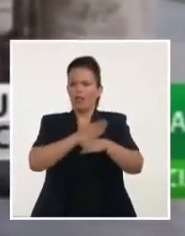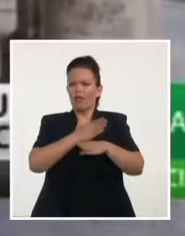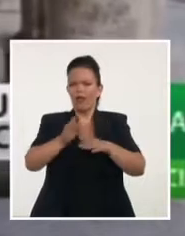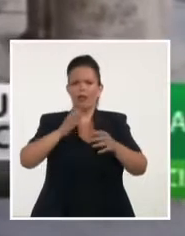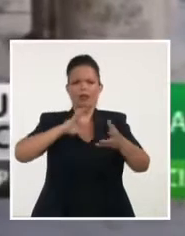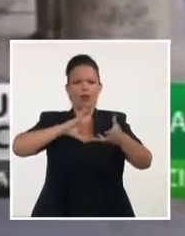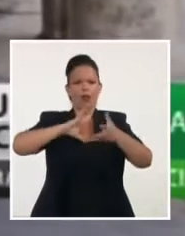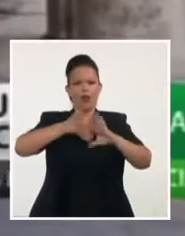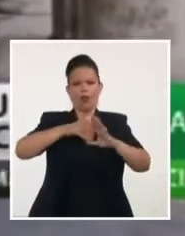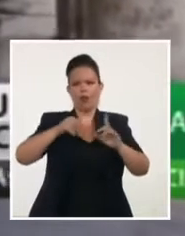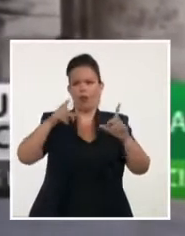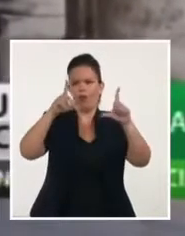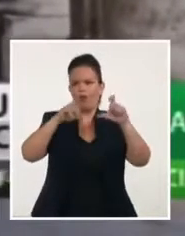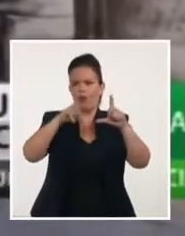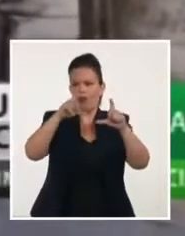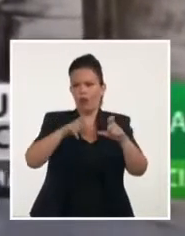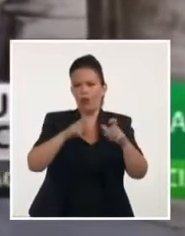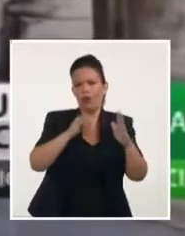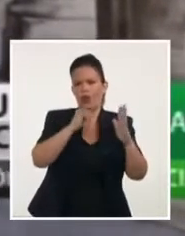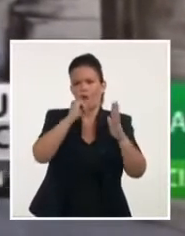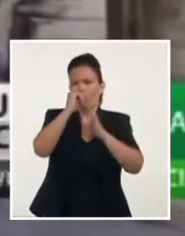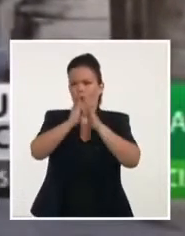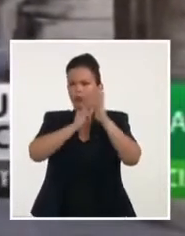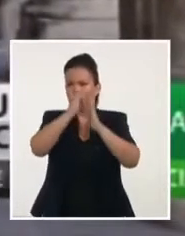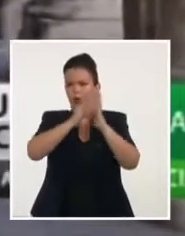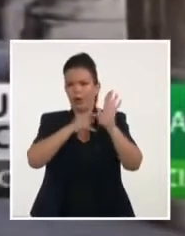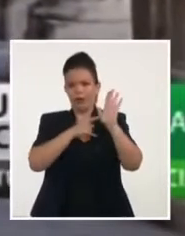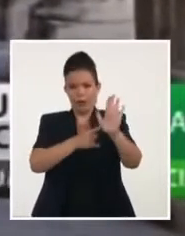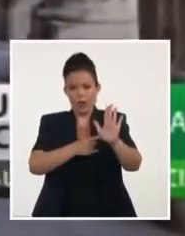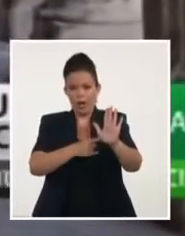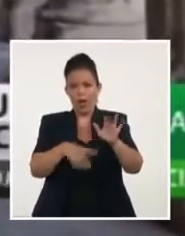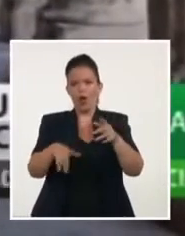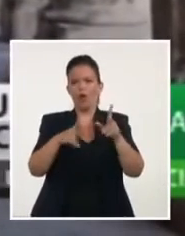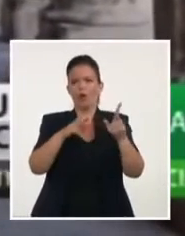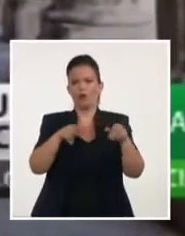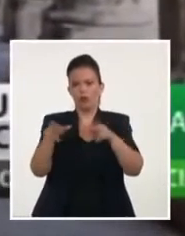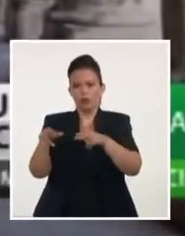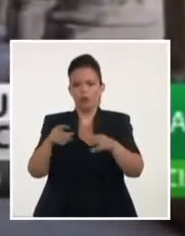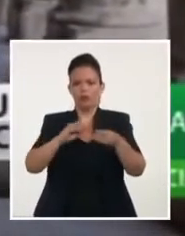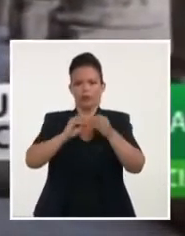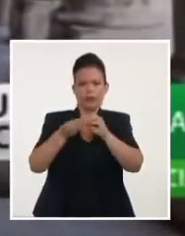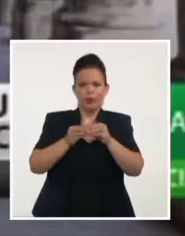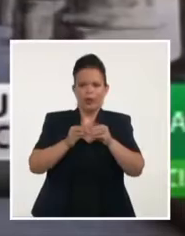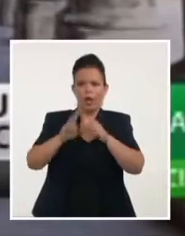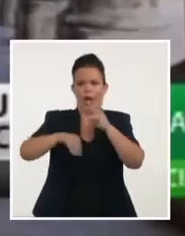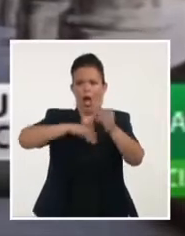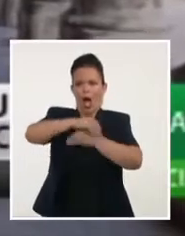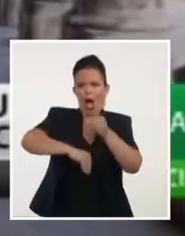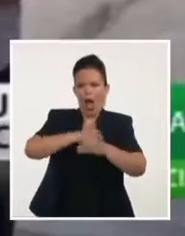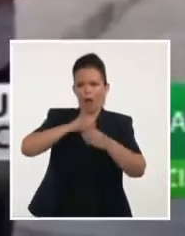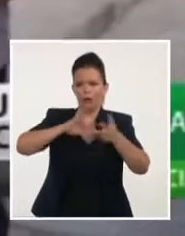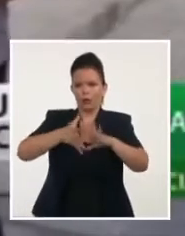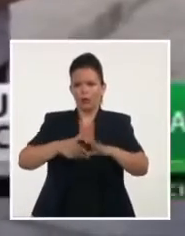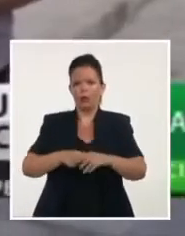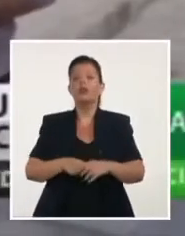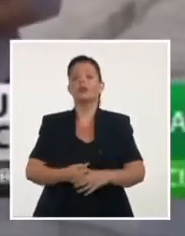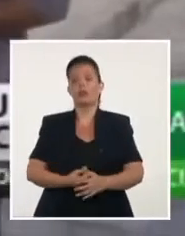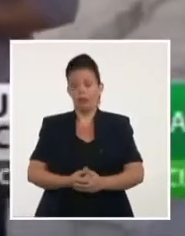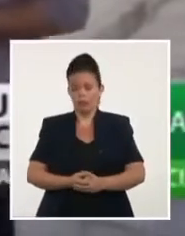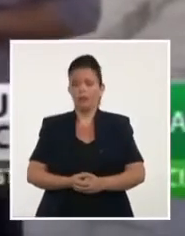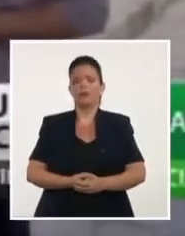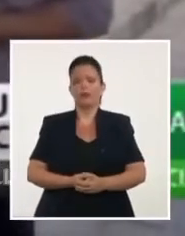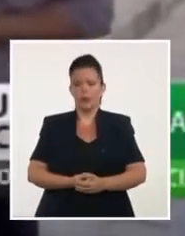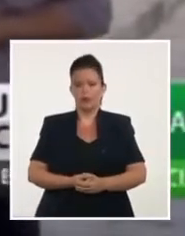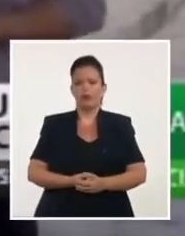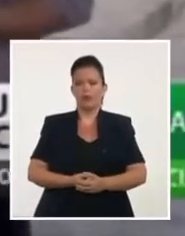Sí, incluso de manifestantes a favor del proceso revolucionario cubano fueron mostrados al mundo como parte de los manifestantes